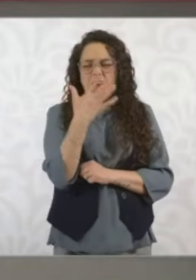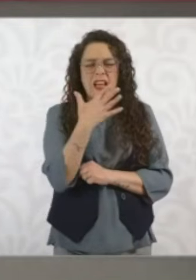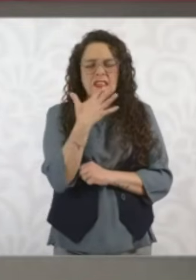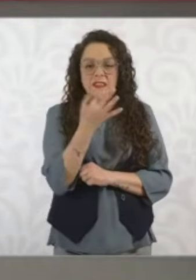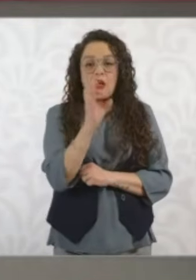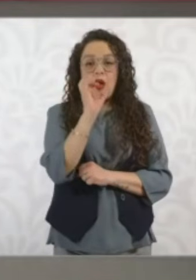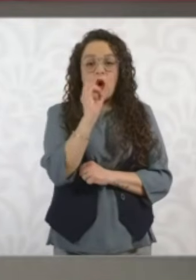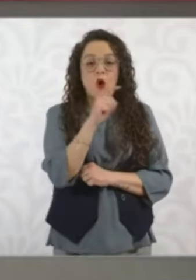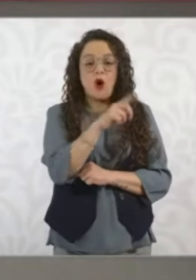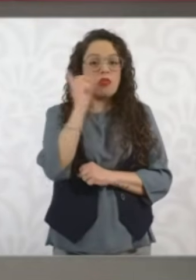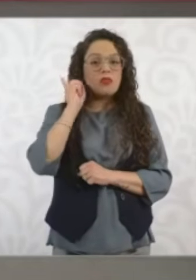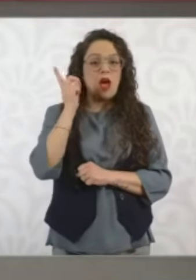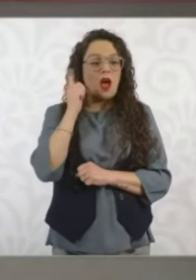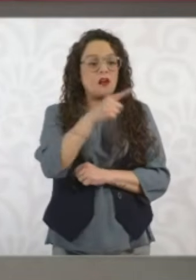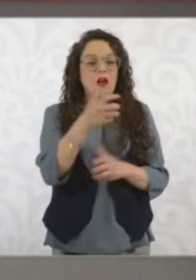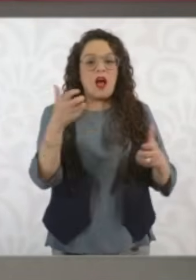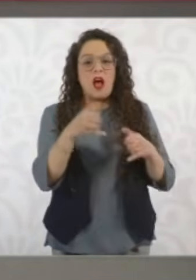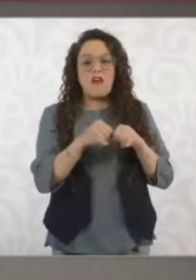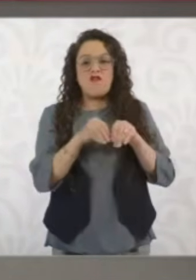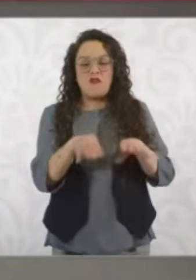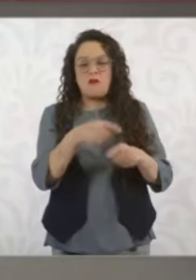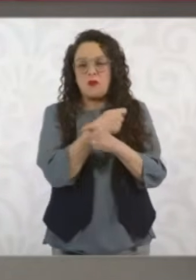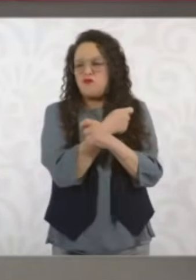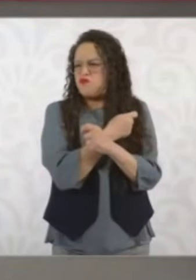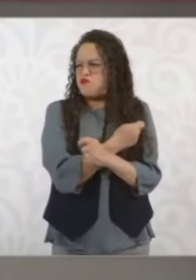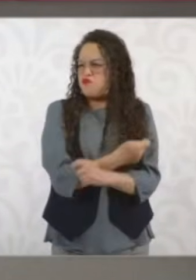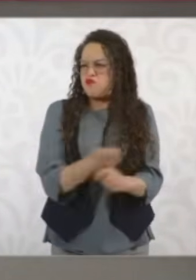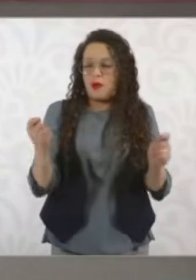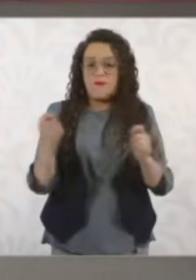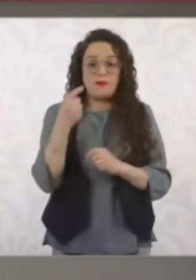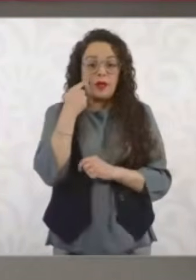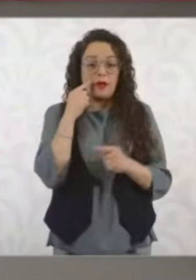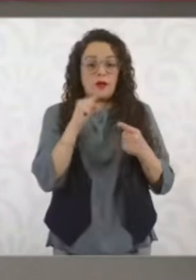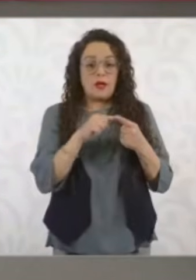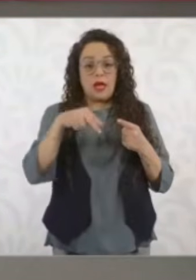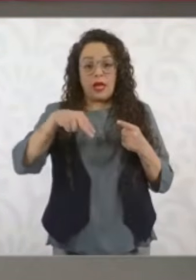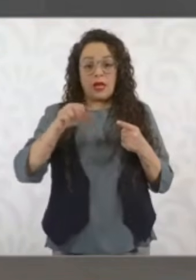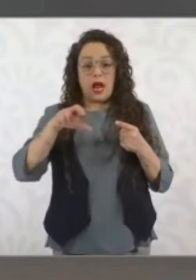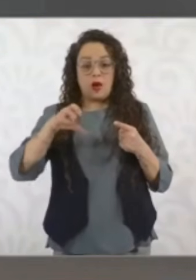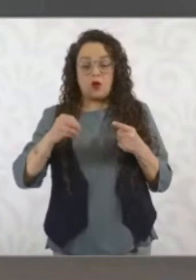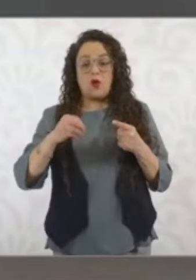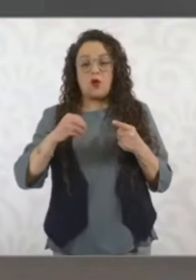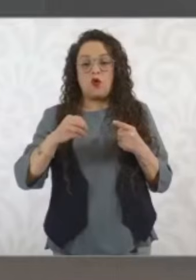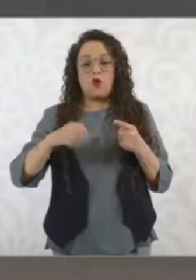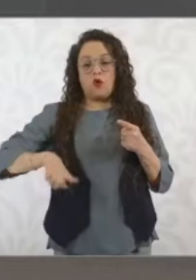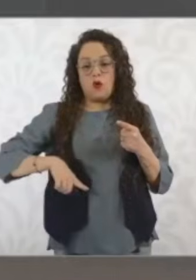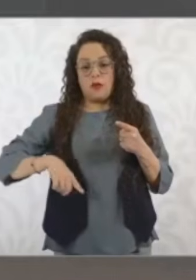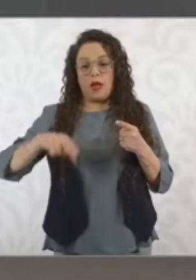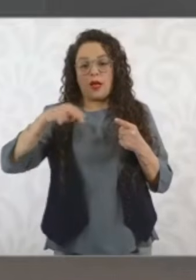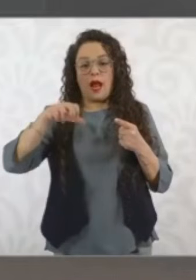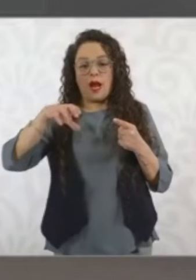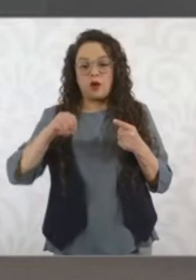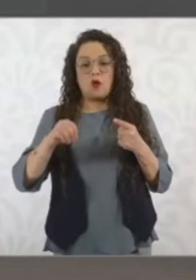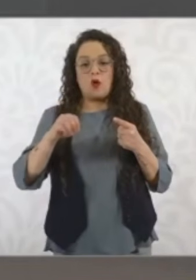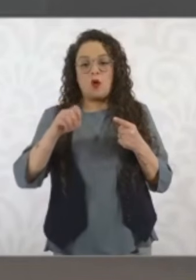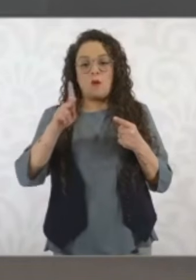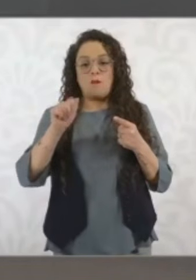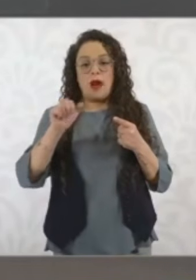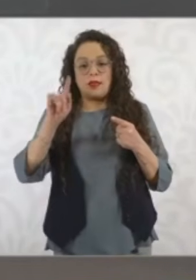difundiendo todos los días. Narcogobierno, obviamente narcopartido, cártel de